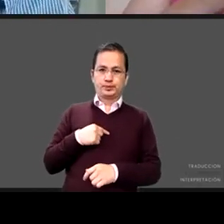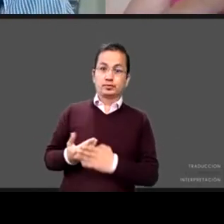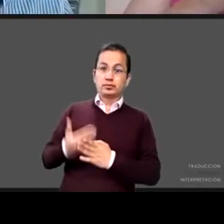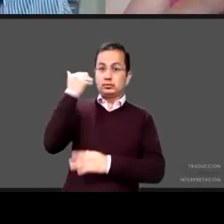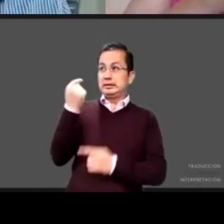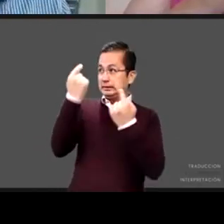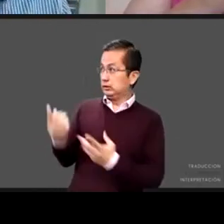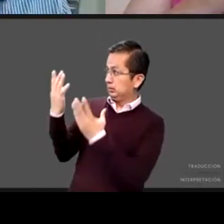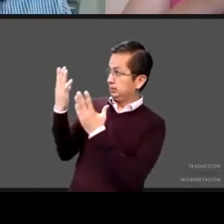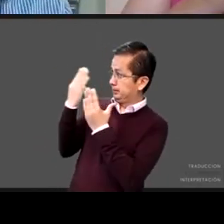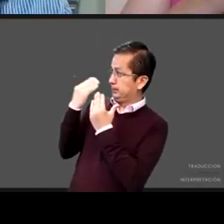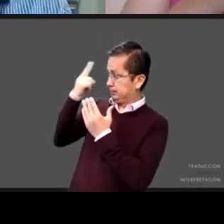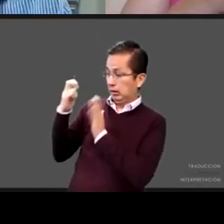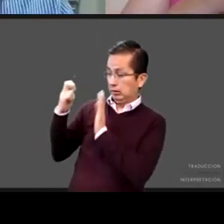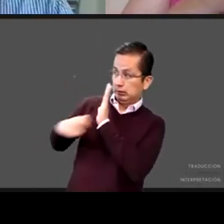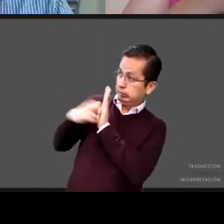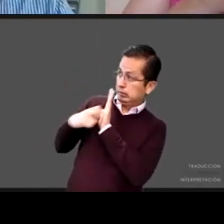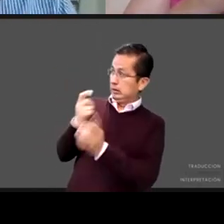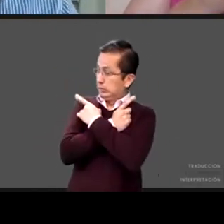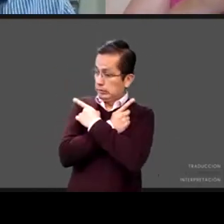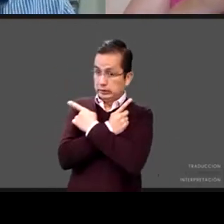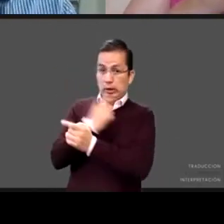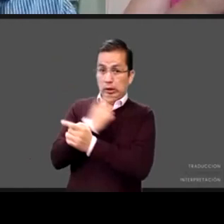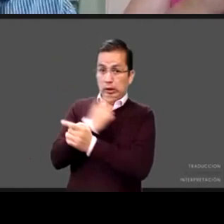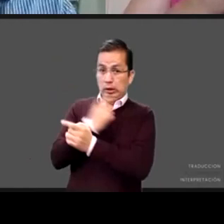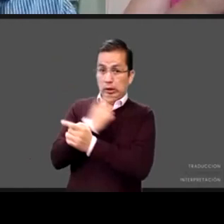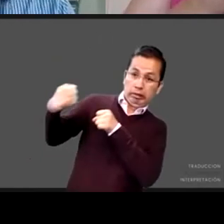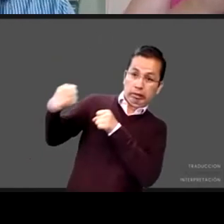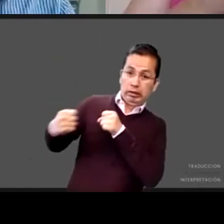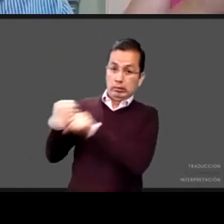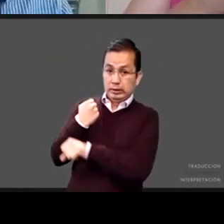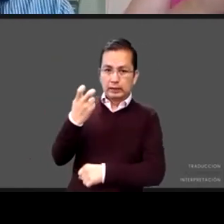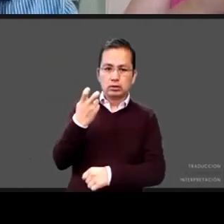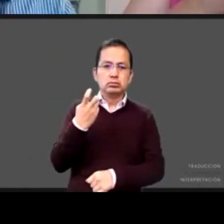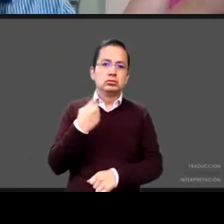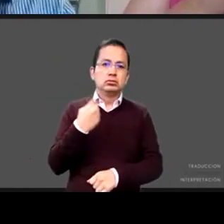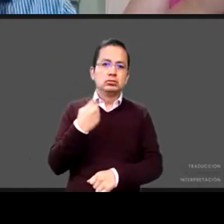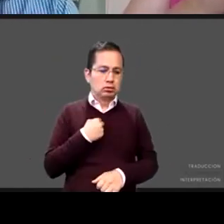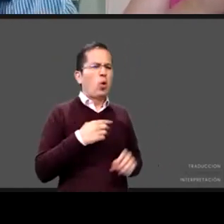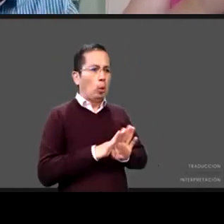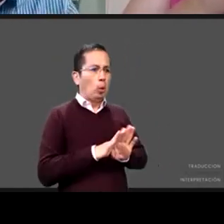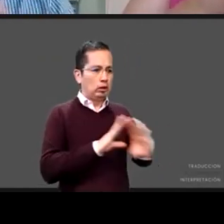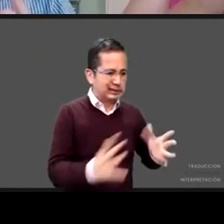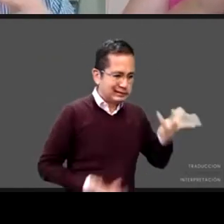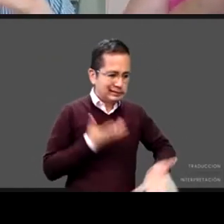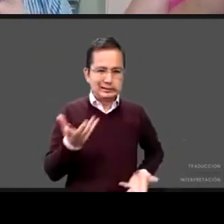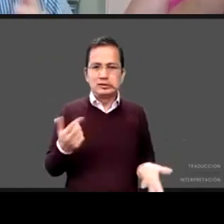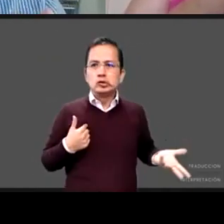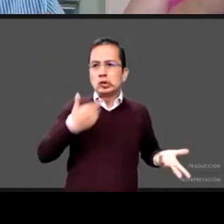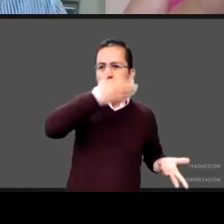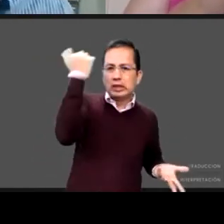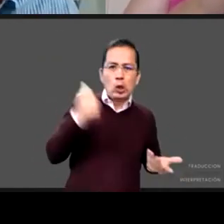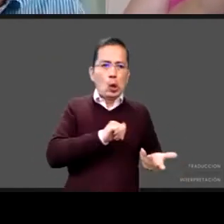otras. Unas que no van a requerir ni del castigo, ni la amenaza, ni es más, ni siquiera de los premios, porque los premios es una